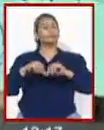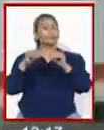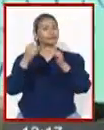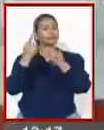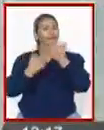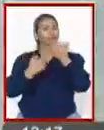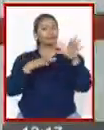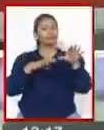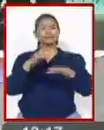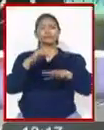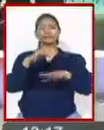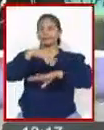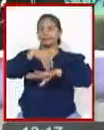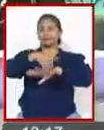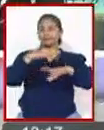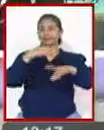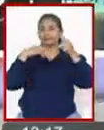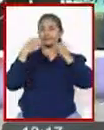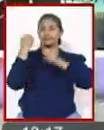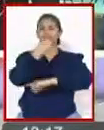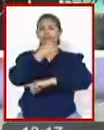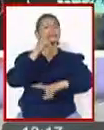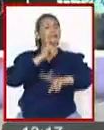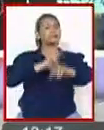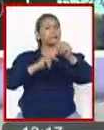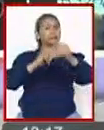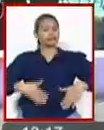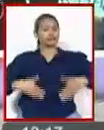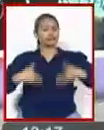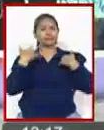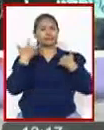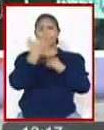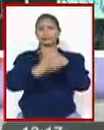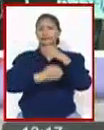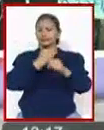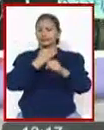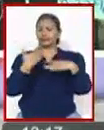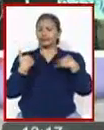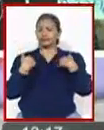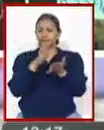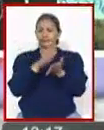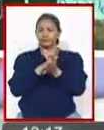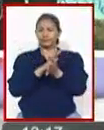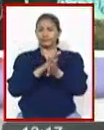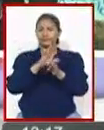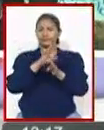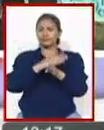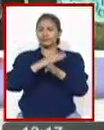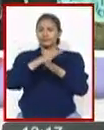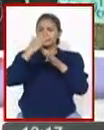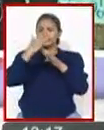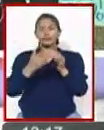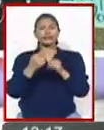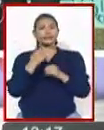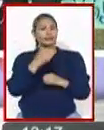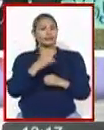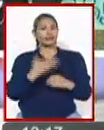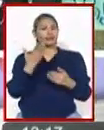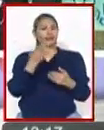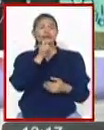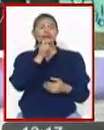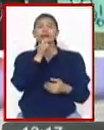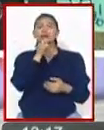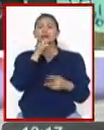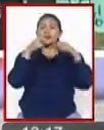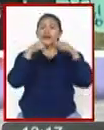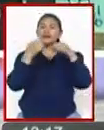tema en la edición central de Noticieros al Día. Los vecinos dicen que viven más de 5 años, que tienen los papeles al día, están en orden. Allá Guayluz también en la